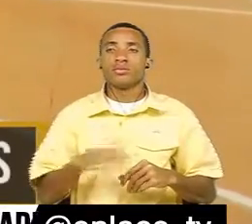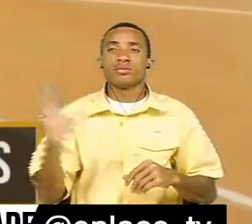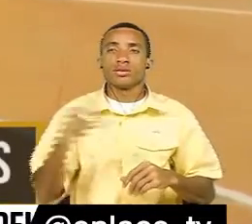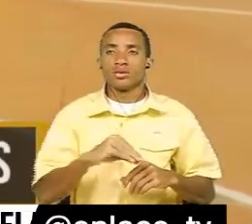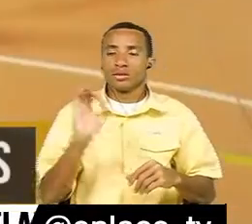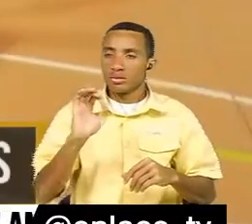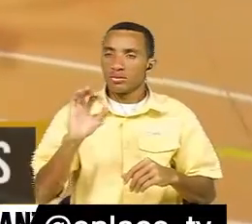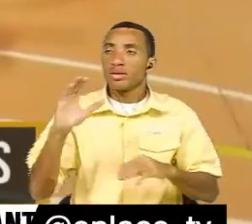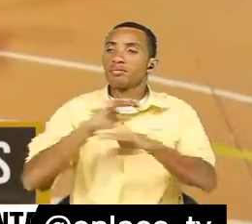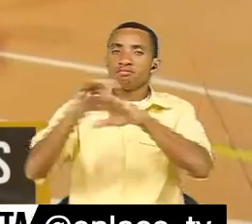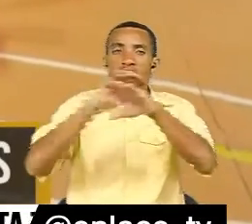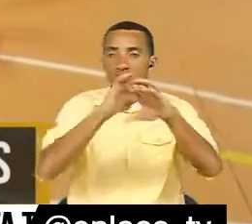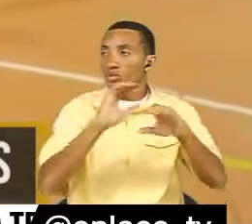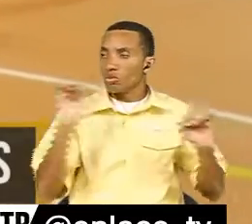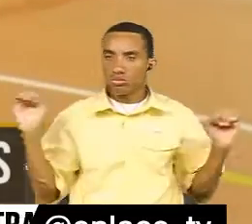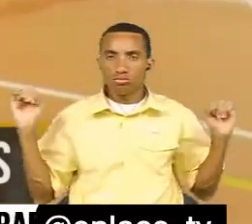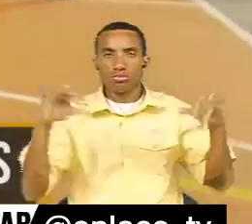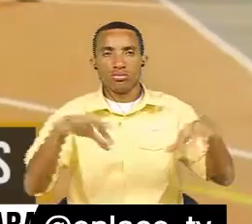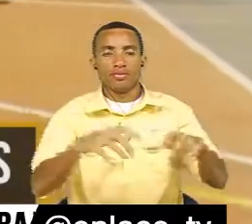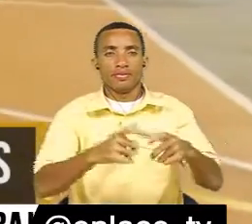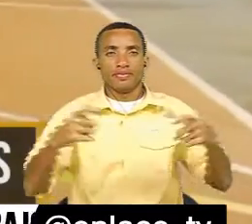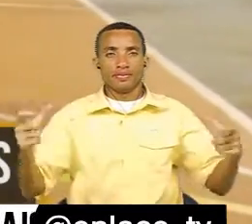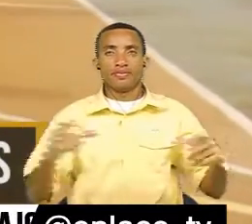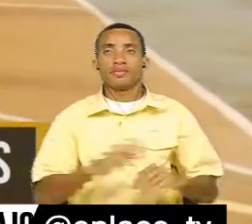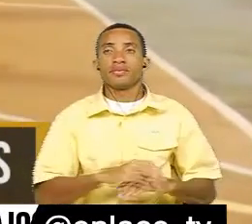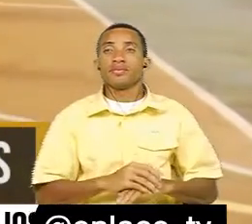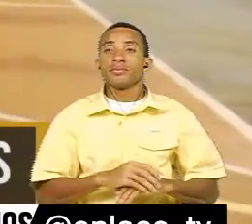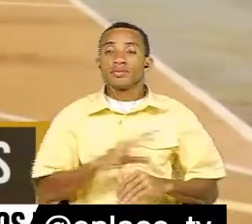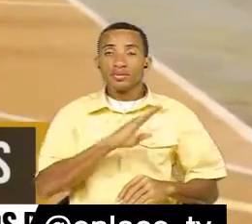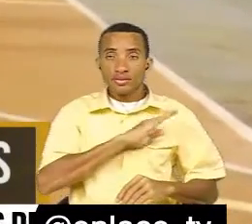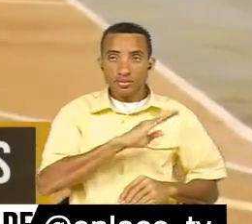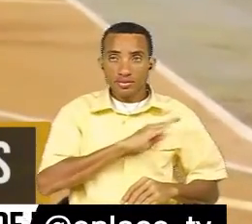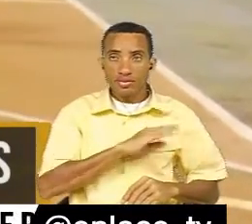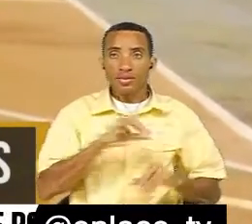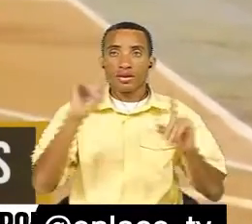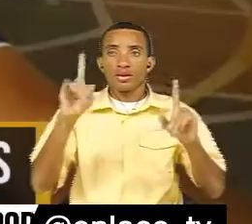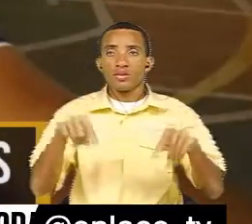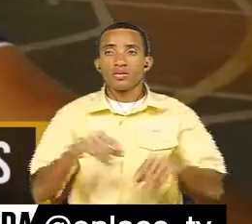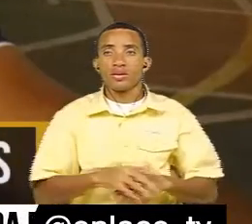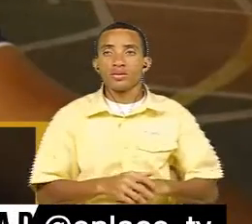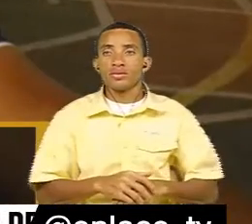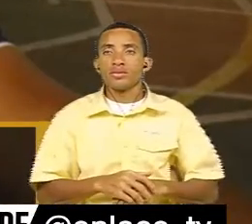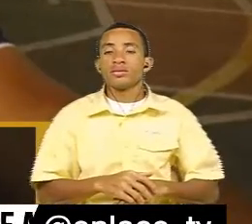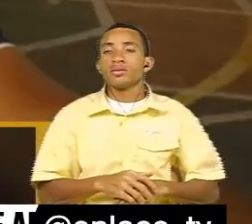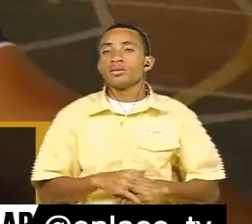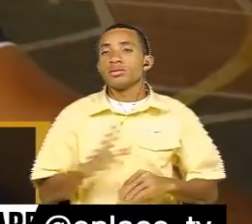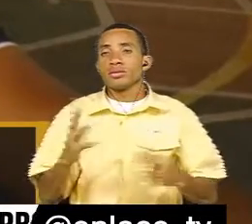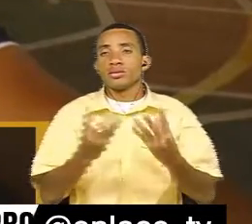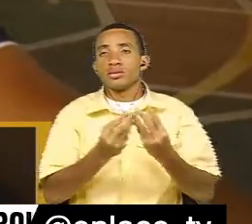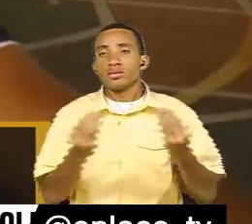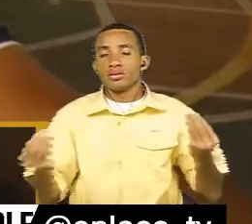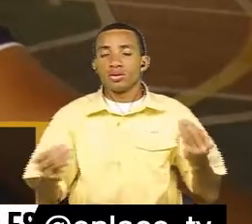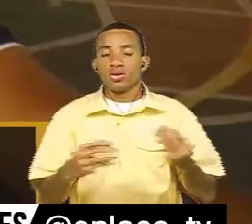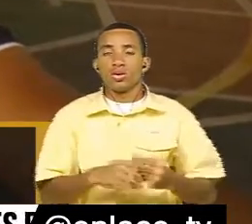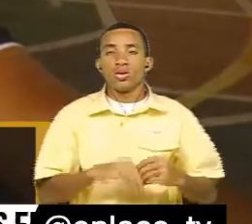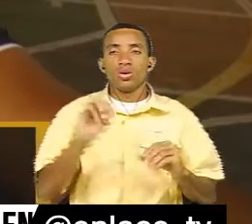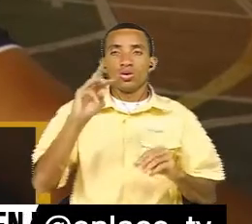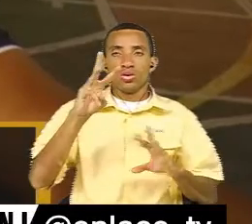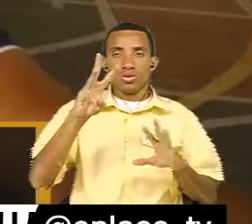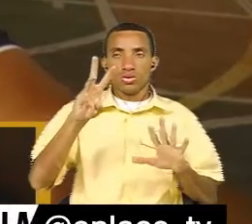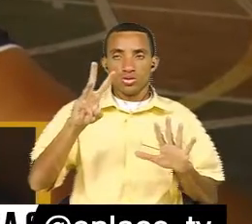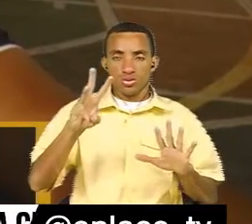que se convoca. Entre esos torneos, las Olimpiadas convocadas por la Alcaldía Municipal. Bueno, estamos en octavo de final, esperamos ahorita darle vuelta al marcador, vamos